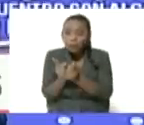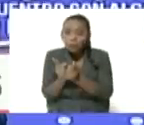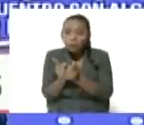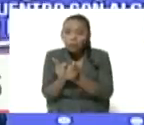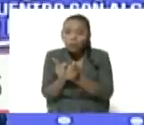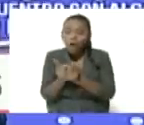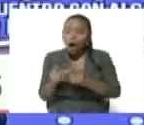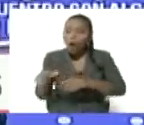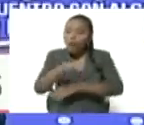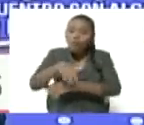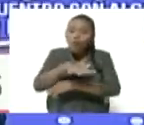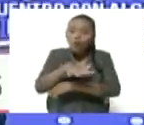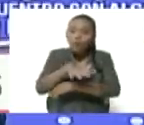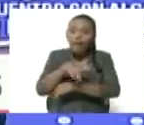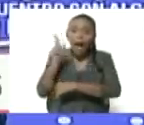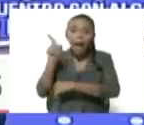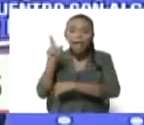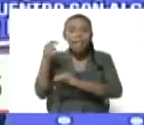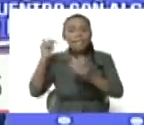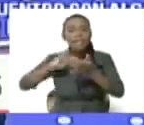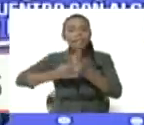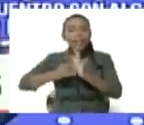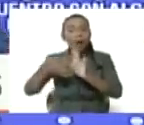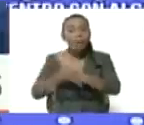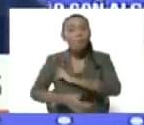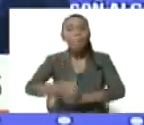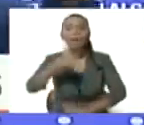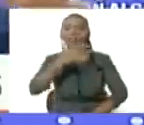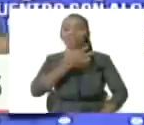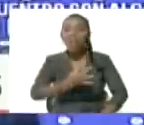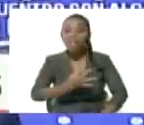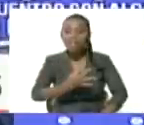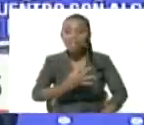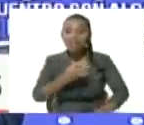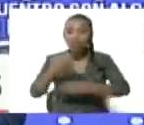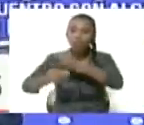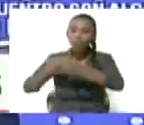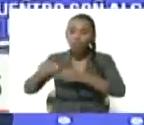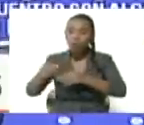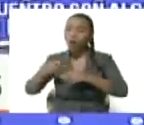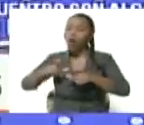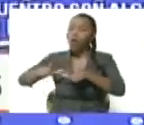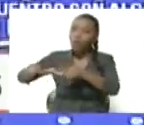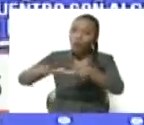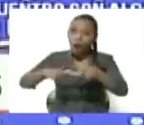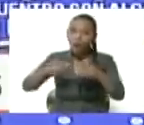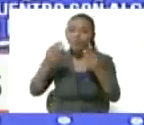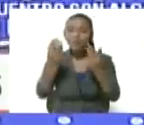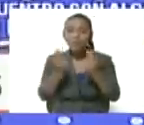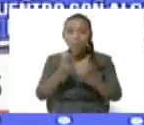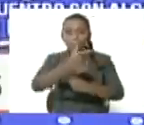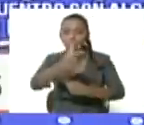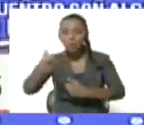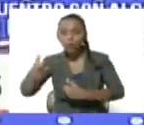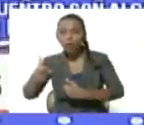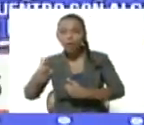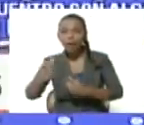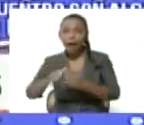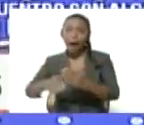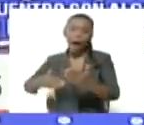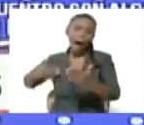donde por teoría es más sencillo hacerlo por el espacio, el territorio, el número de población, hasta